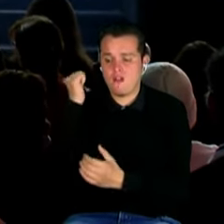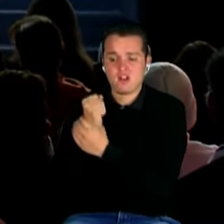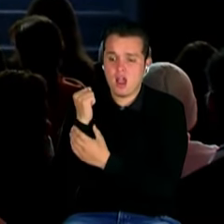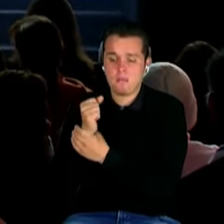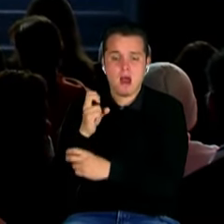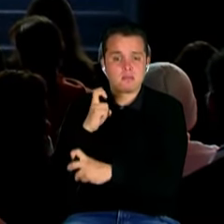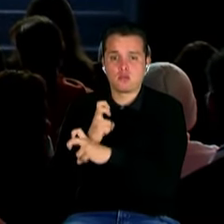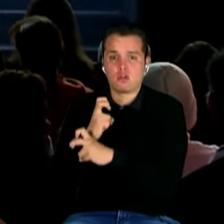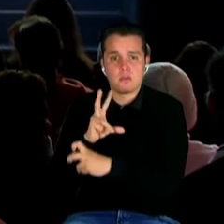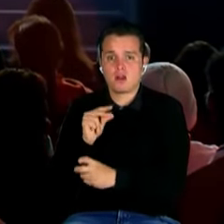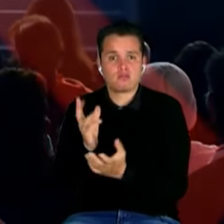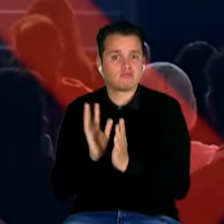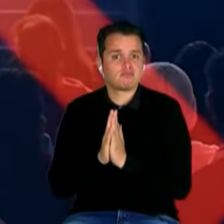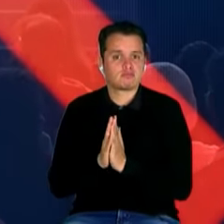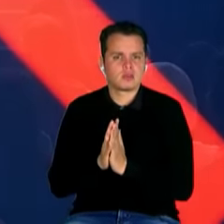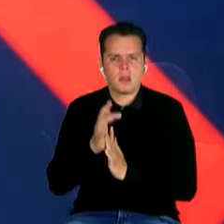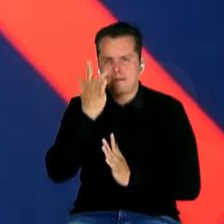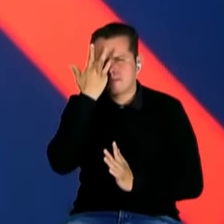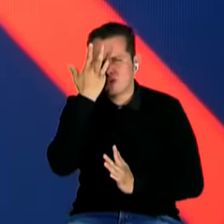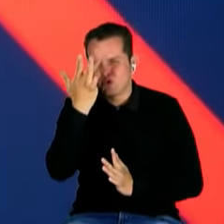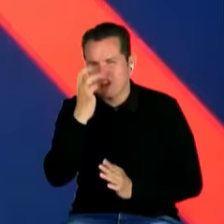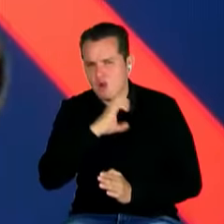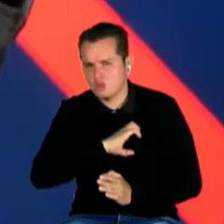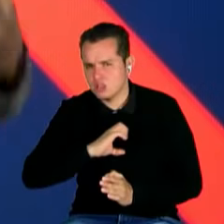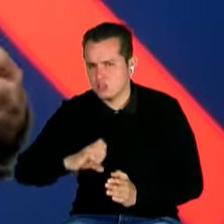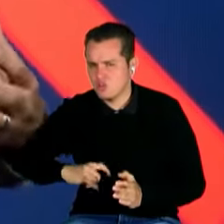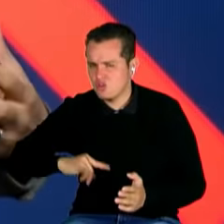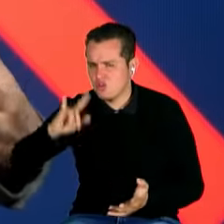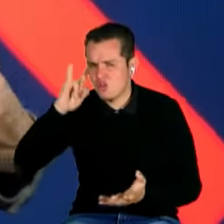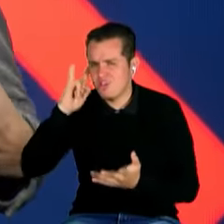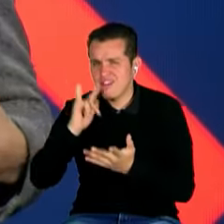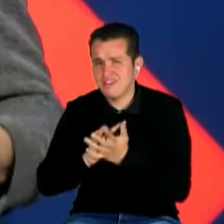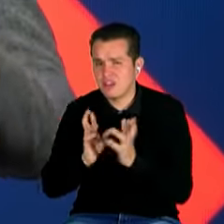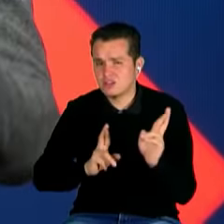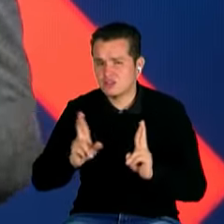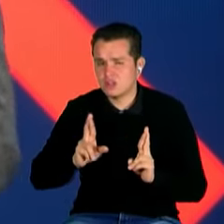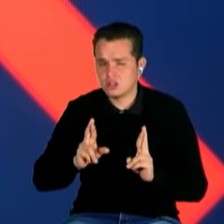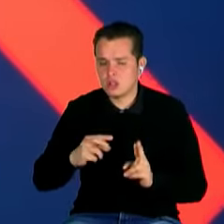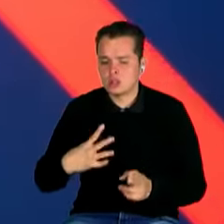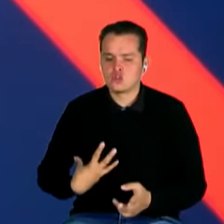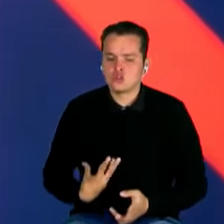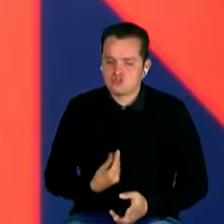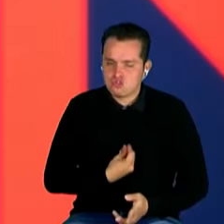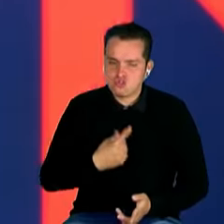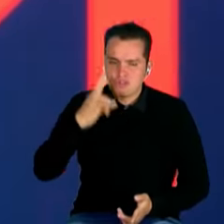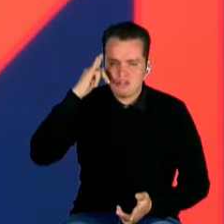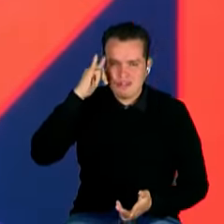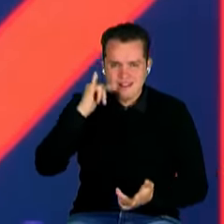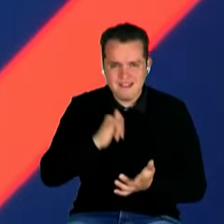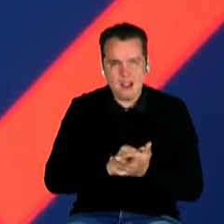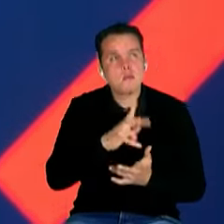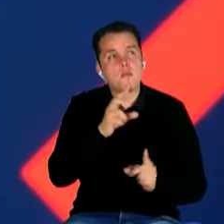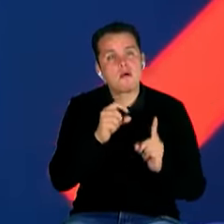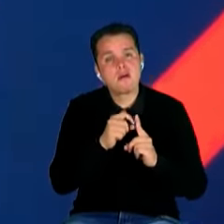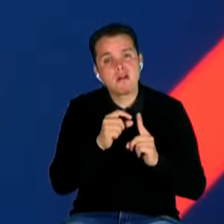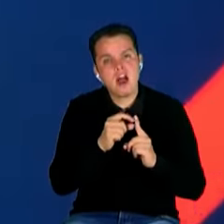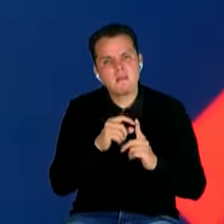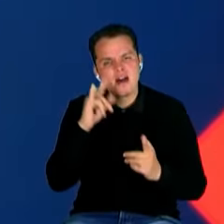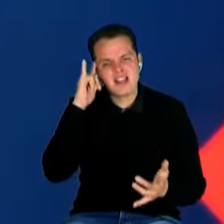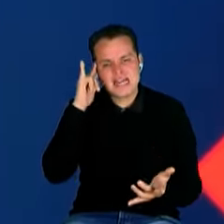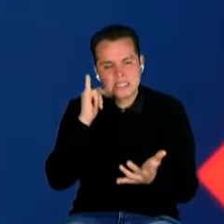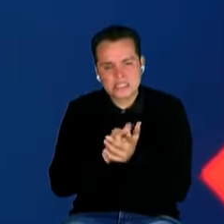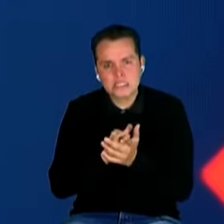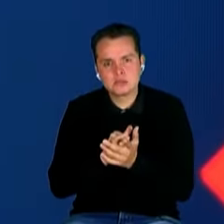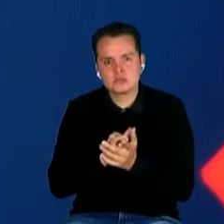¿Por qué un cristiano no cree en la suerte? Porque nosotros creemos. Nosotros, por la palabra, hemos